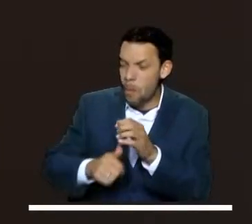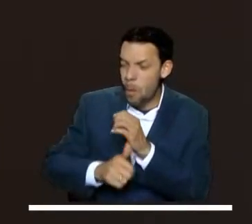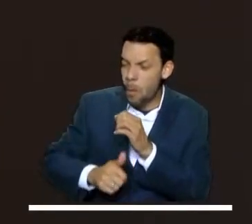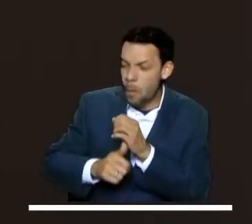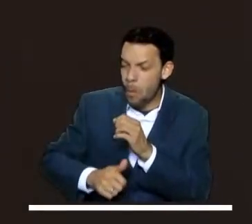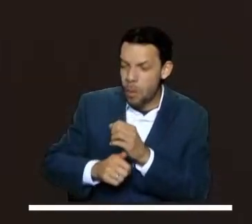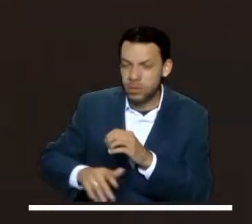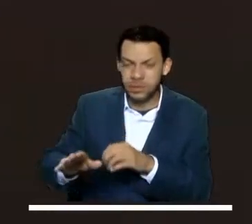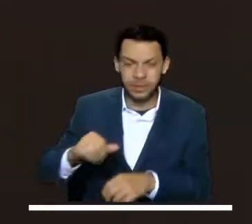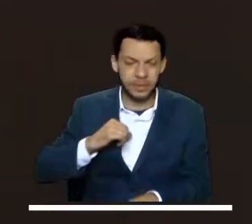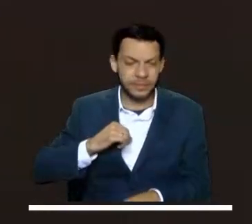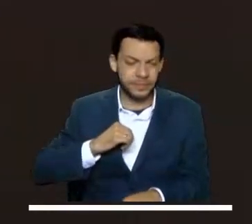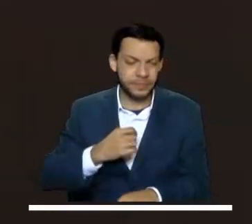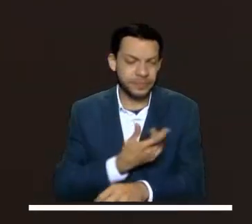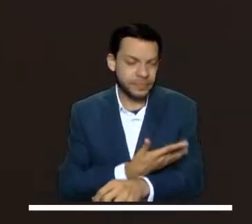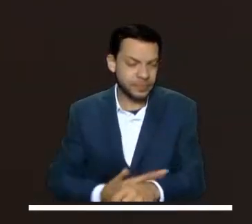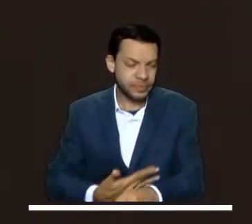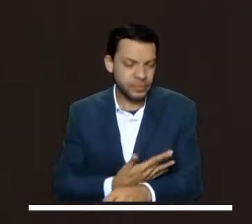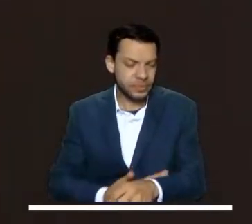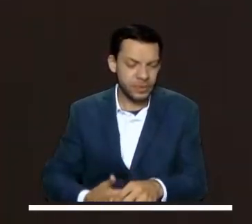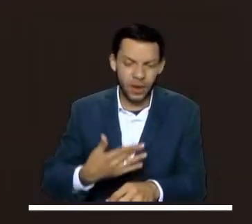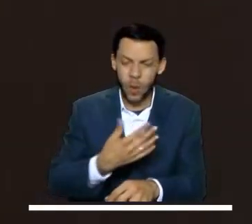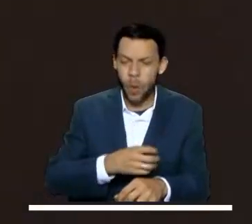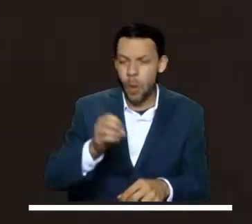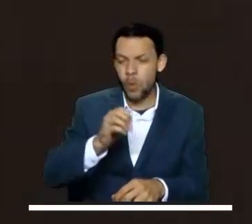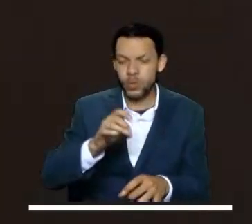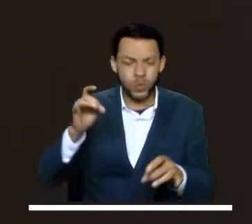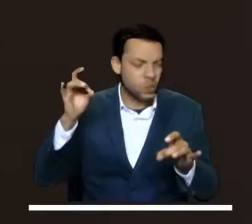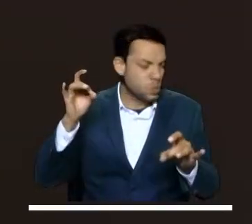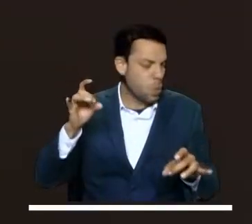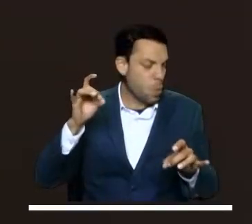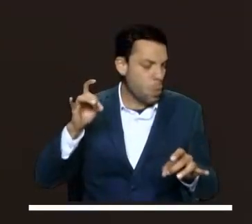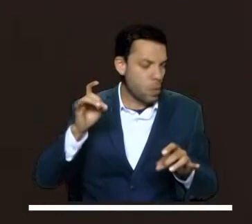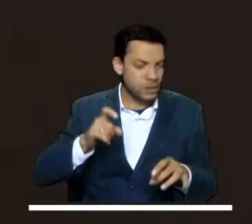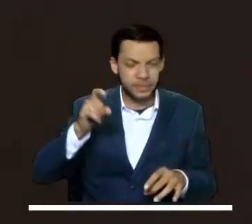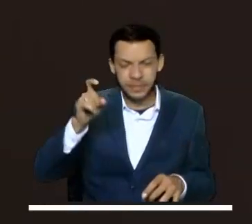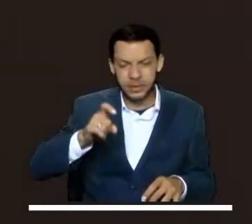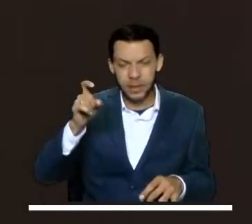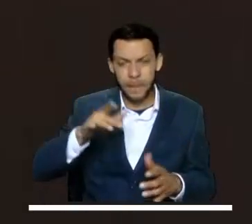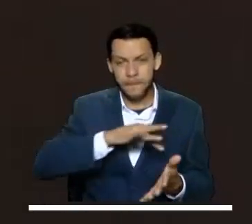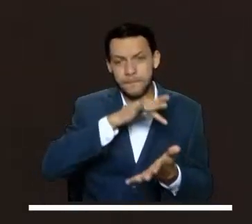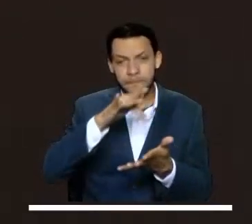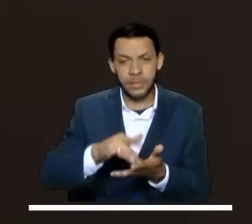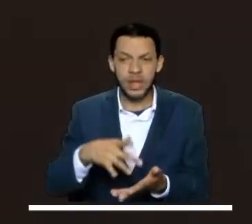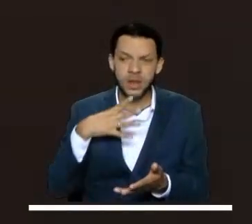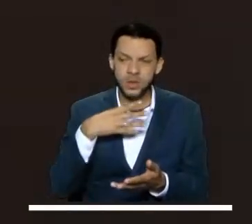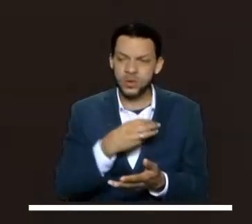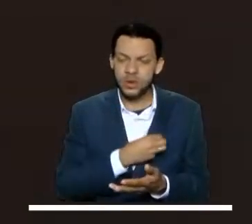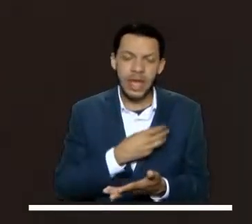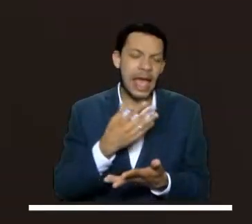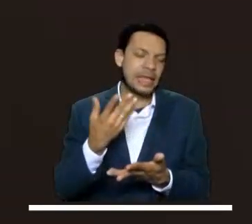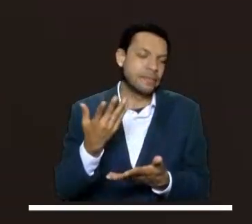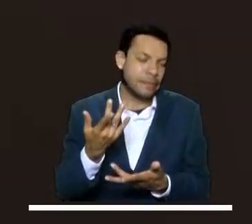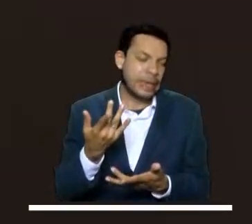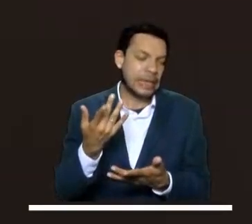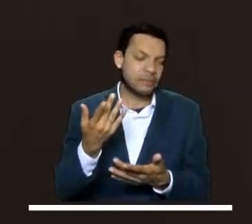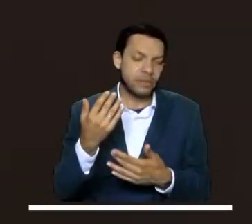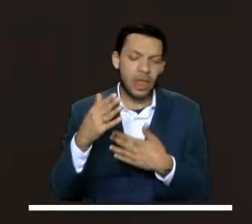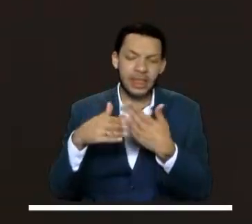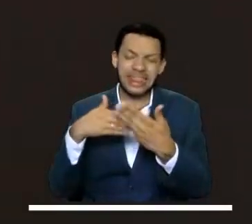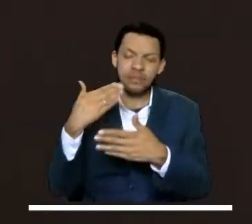con sangrados, con dolores y de rutina. No esperen tener un síntoma, siempre preventivo.